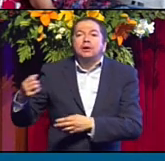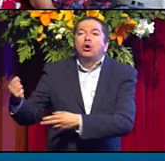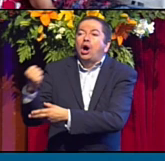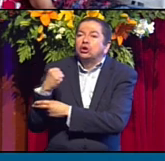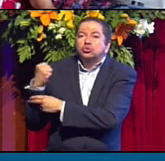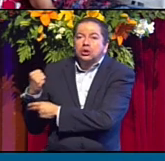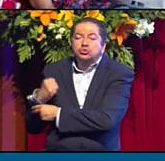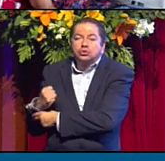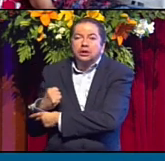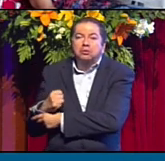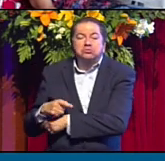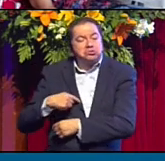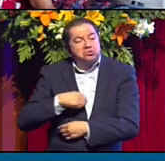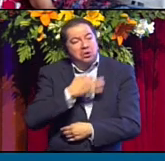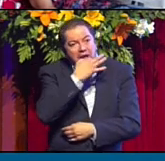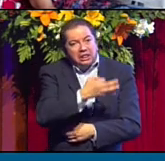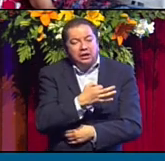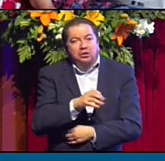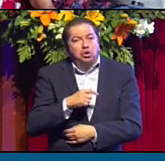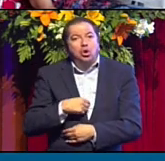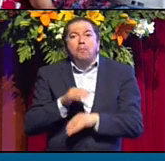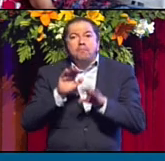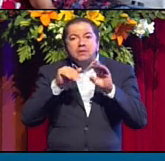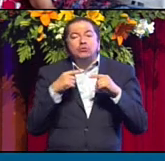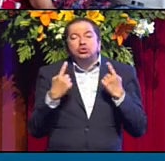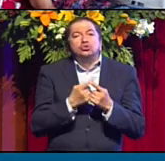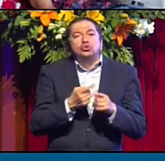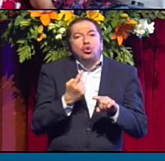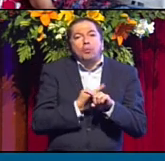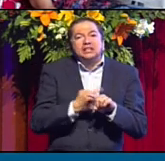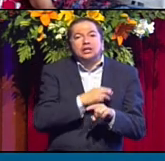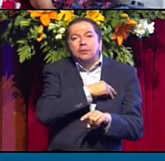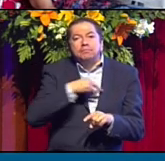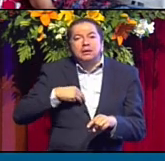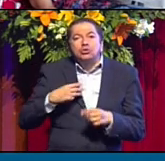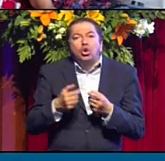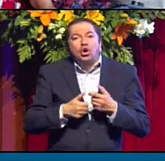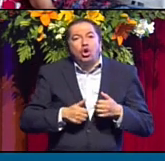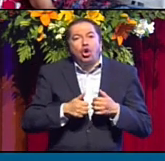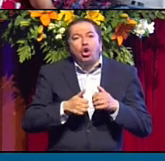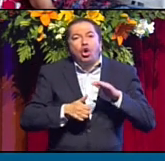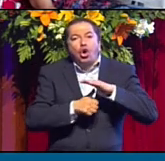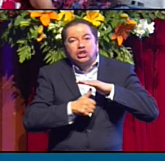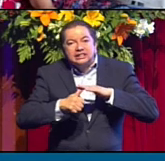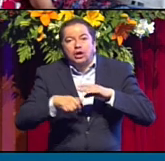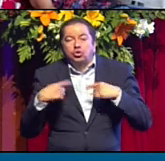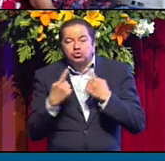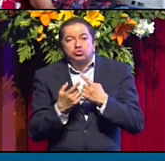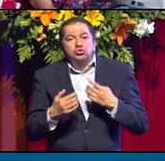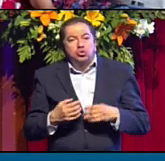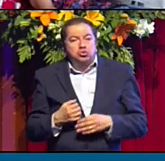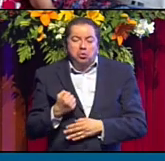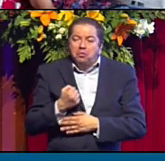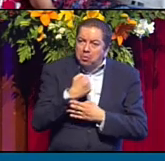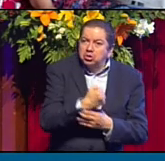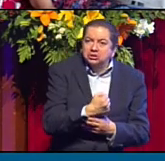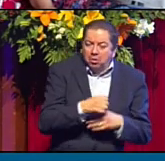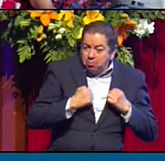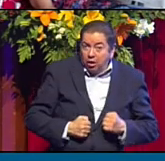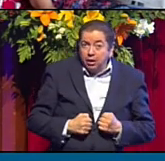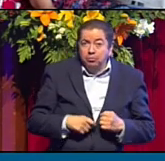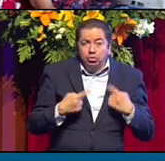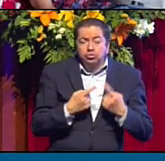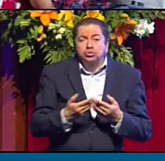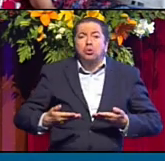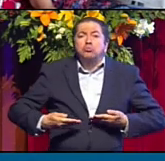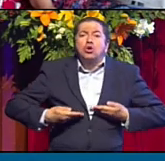ayuden. Y yo le planteé lo mismo que he conversado con los miembros del Consejo, de que si nosotros podemos ayudar, vamos a ayudar. Y si nosotros podemos